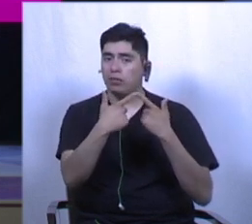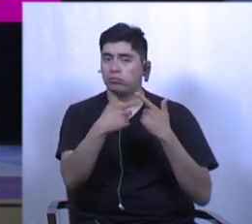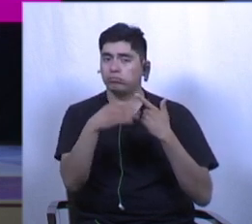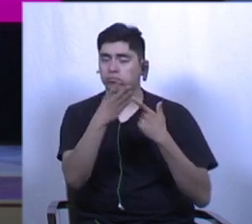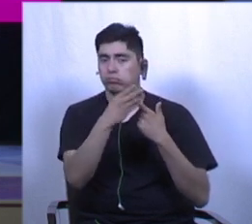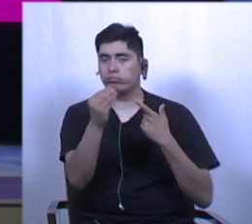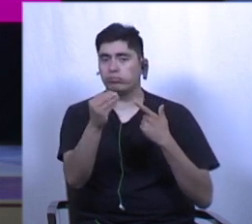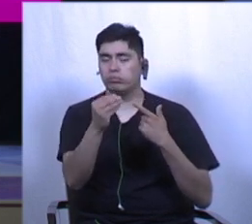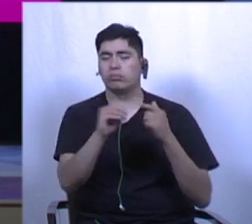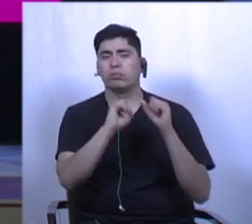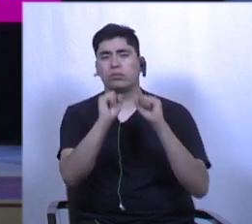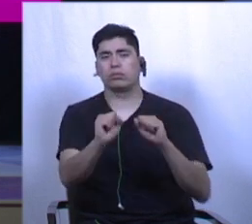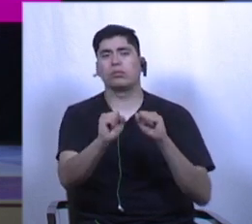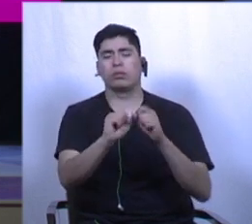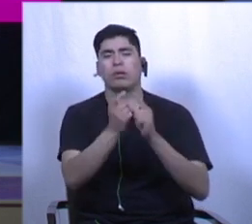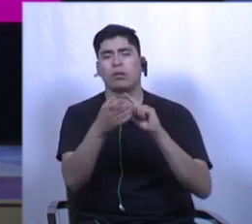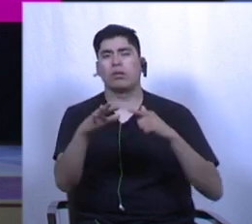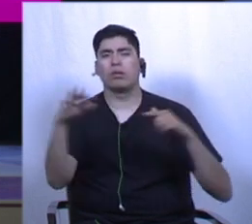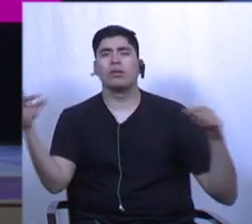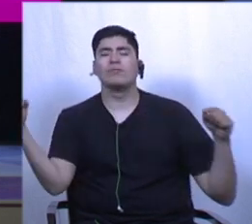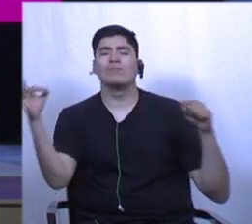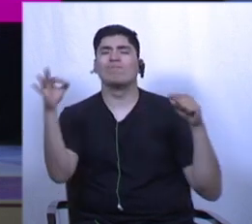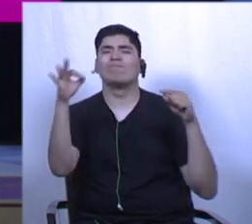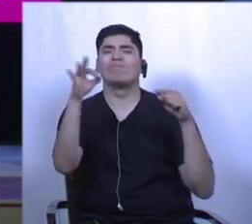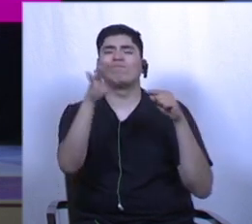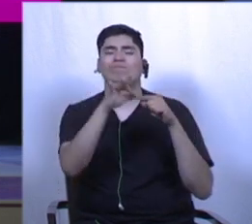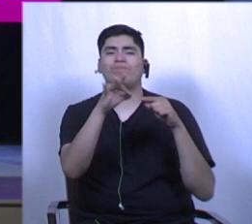pueden correlacionar con los que se encuentran